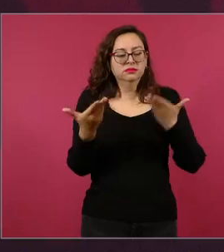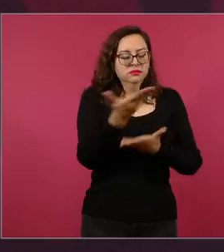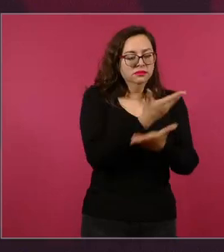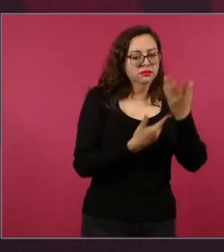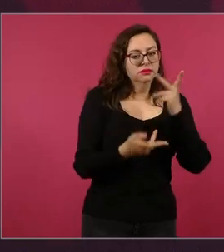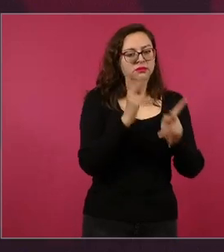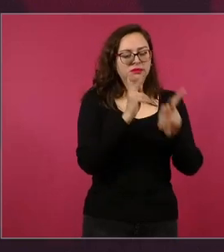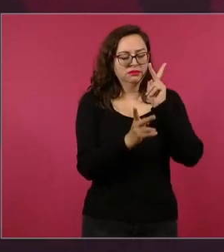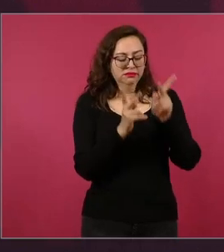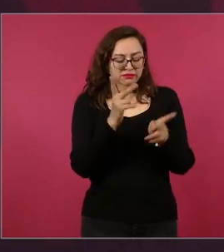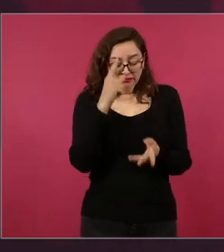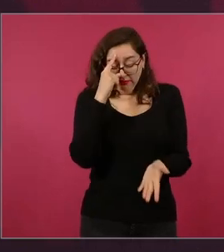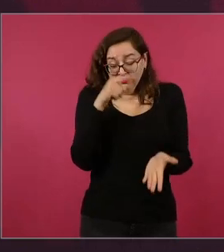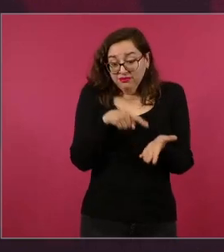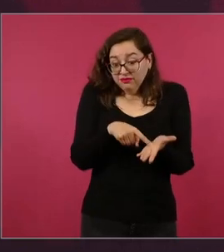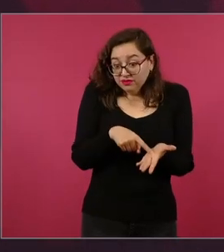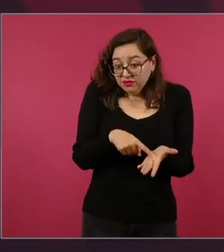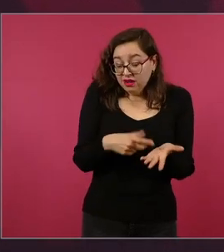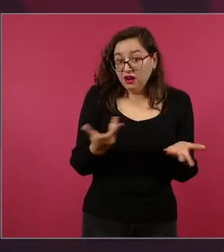Yo creo que sí se